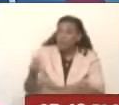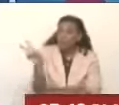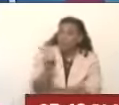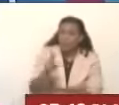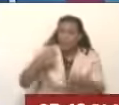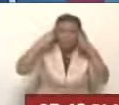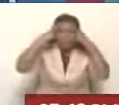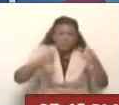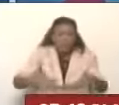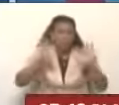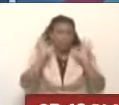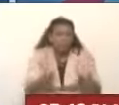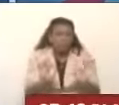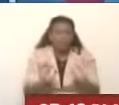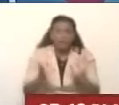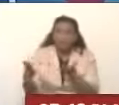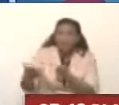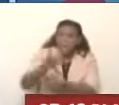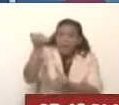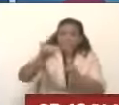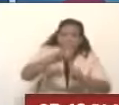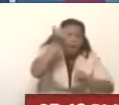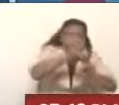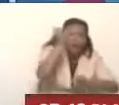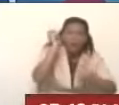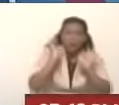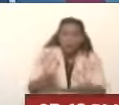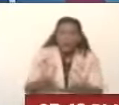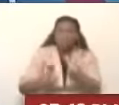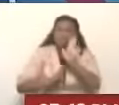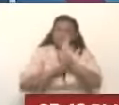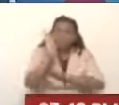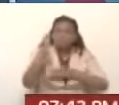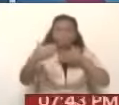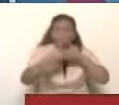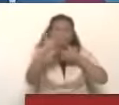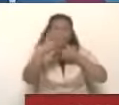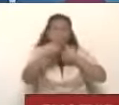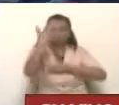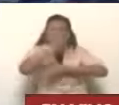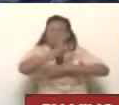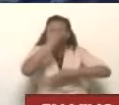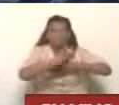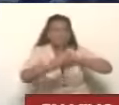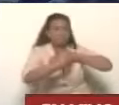trabajadores venezolanos, para ir consiguiendo soluciones y superar los bloqueos y las sanciones.